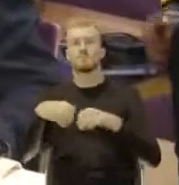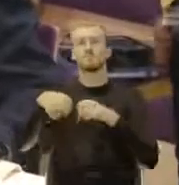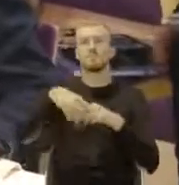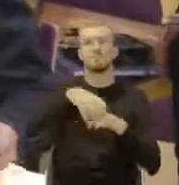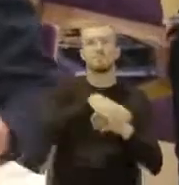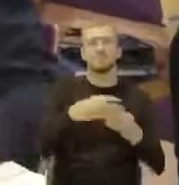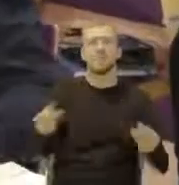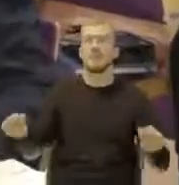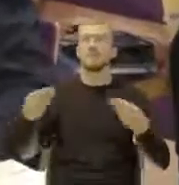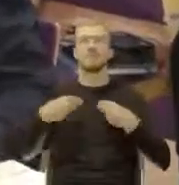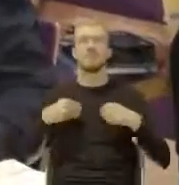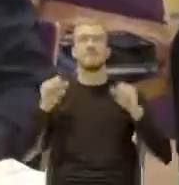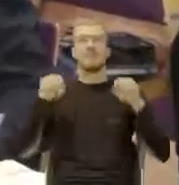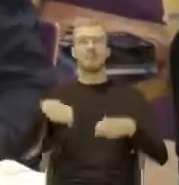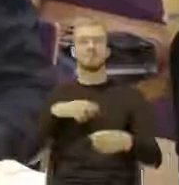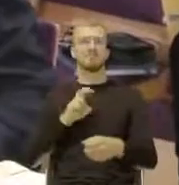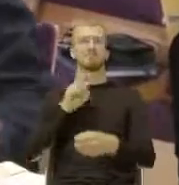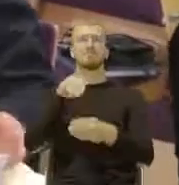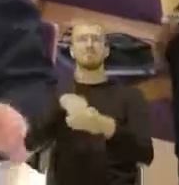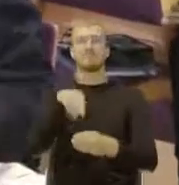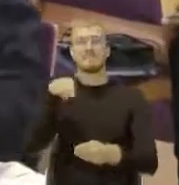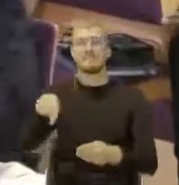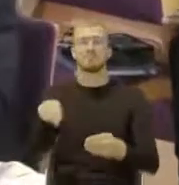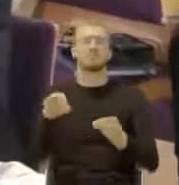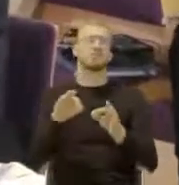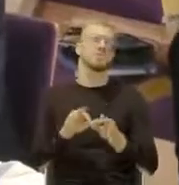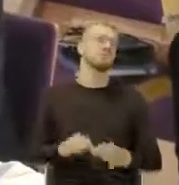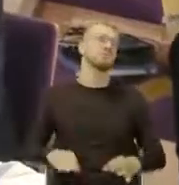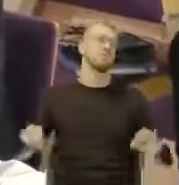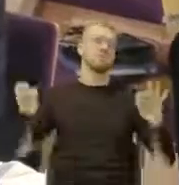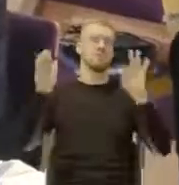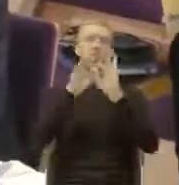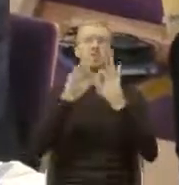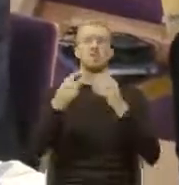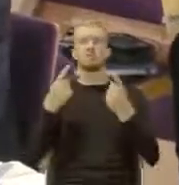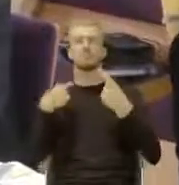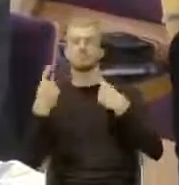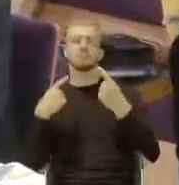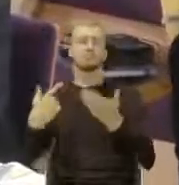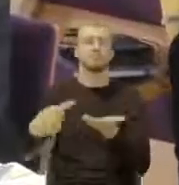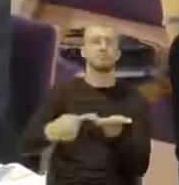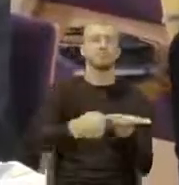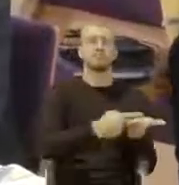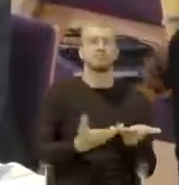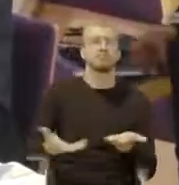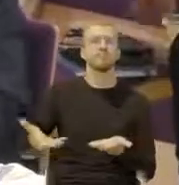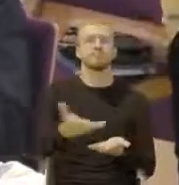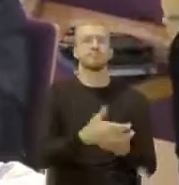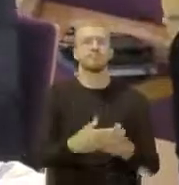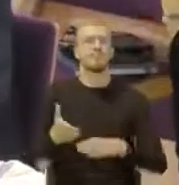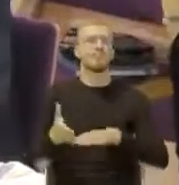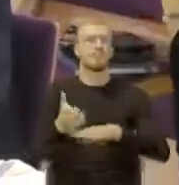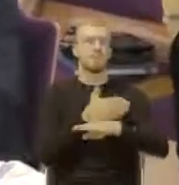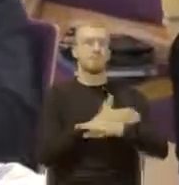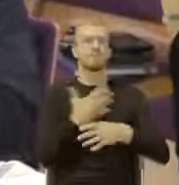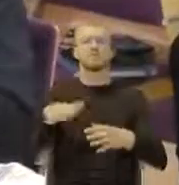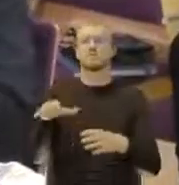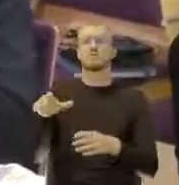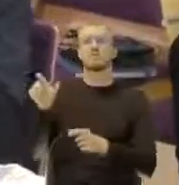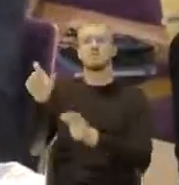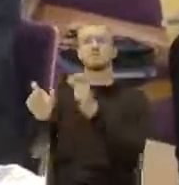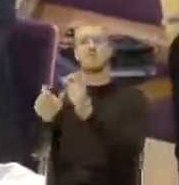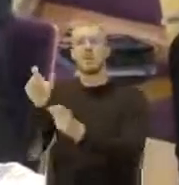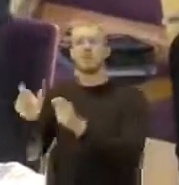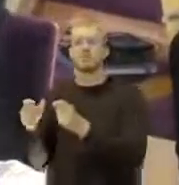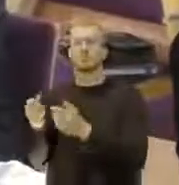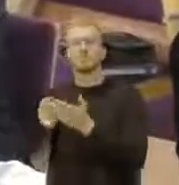Y si bien es cierto, como lo decía alguno de mis antecesores, debemos hablar del cumplimiento de los Objetivos de Desarrollo Sostenible